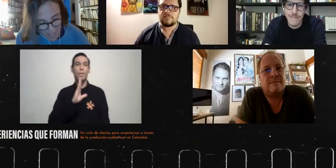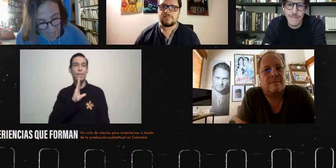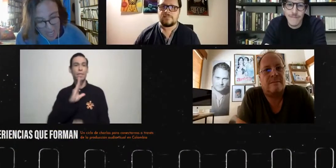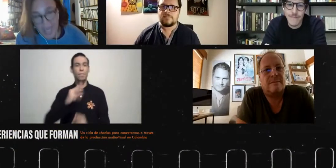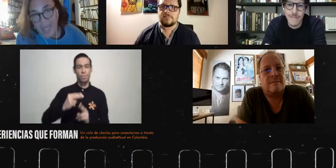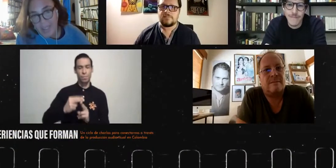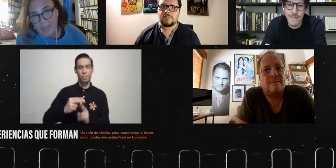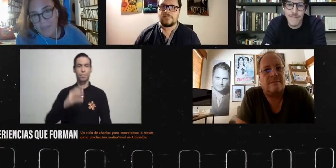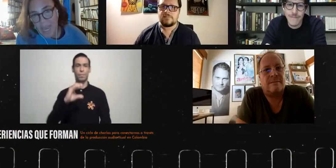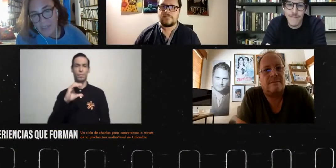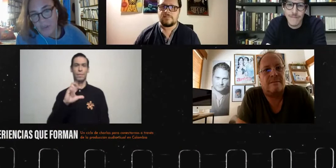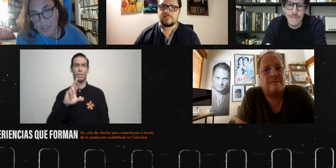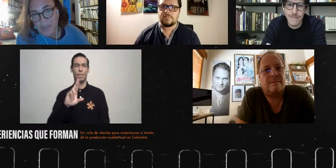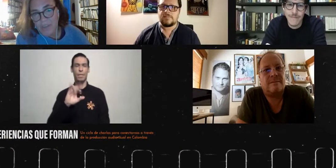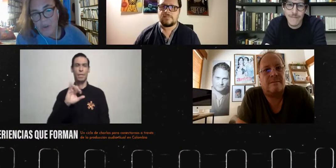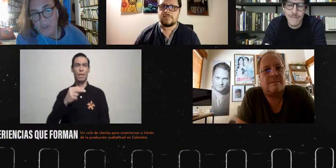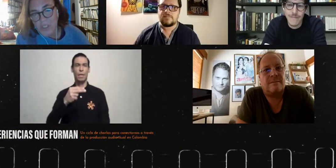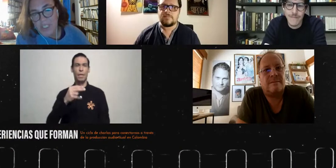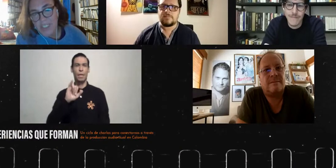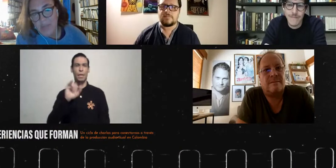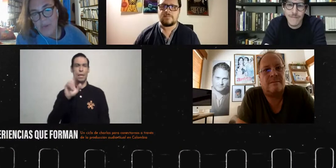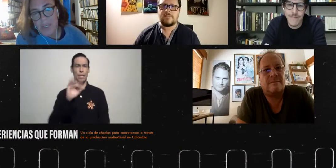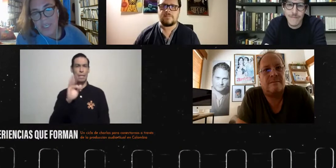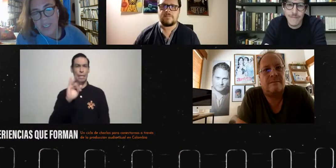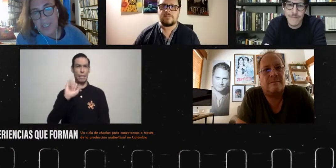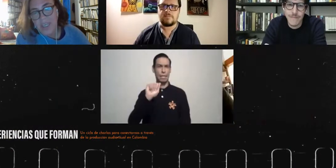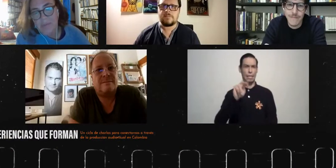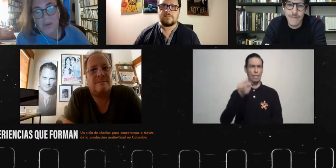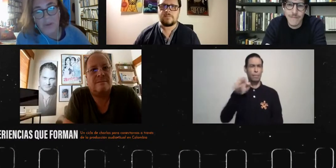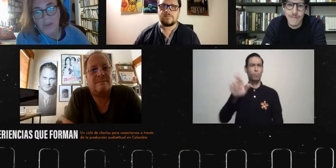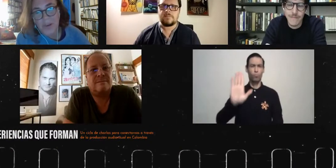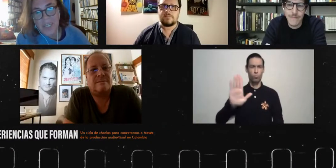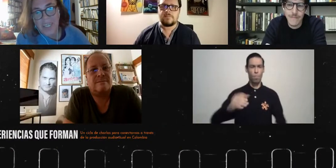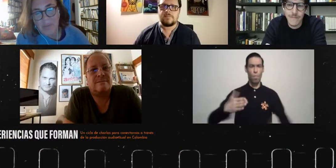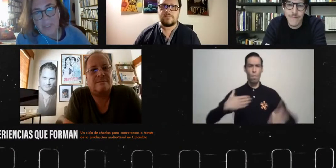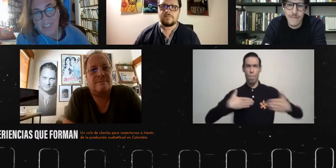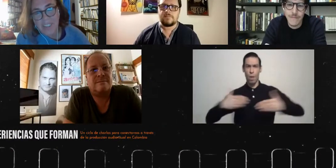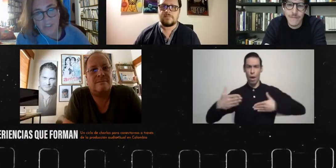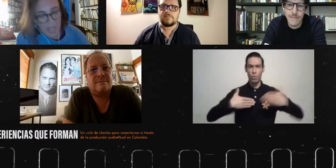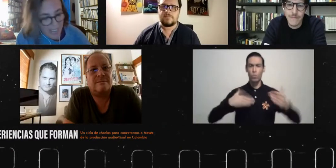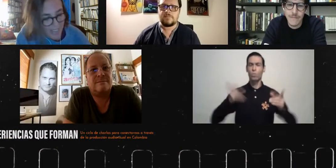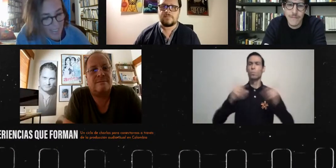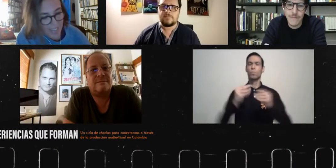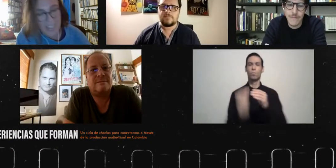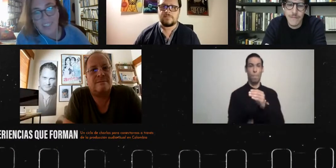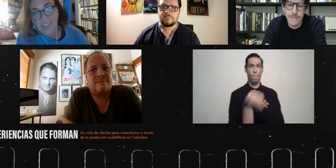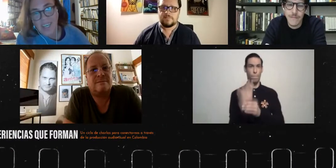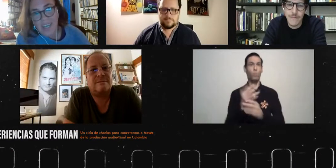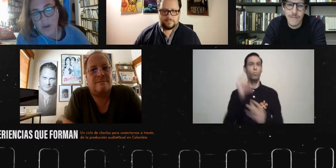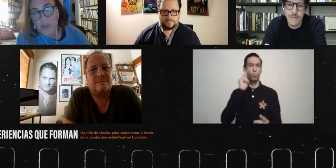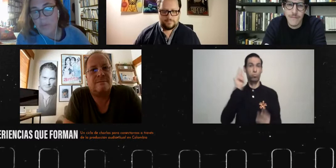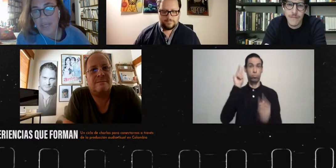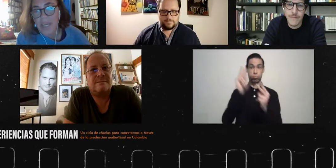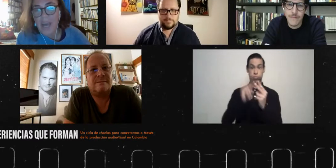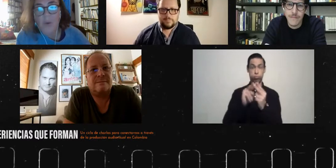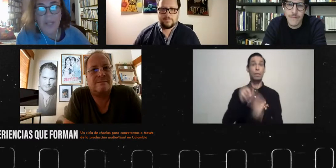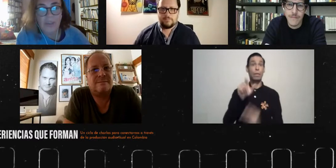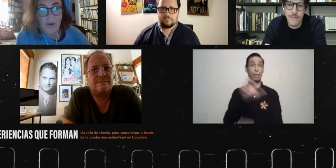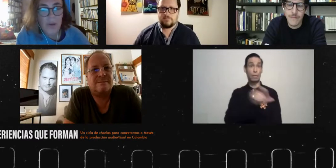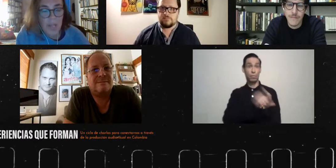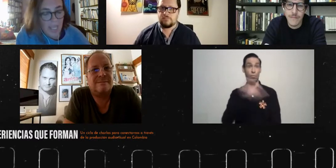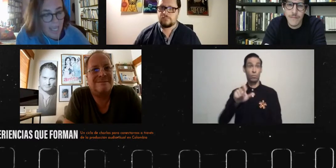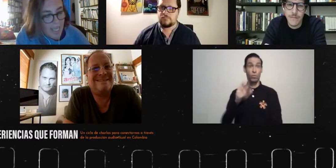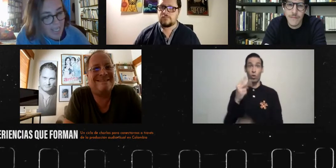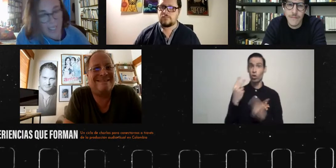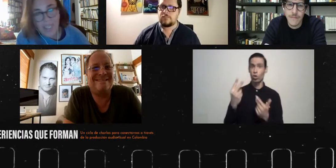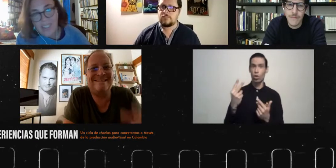Tapán, actor conocidísimo y productor, y pues teniendo a Cristian aquí el día de hoy no me